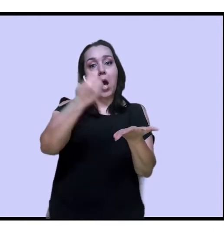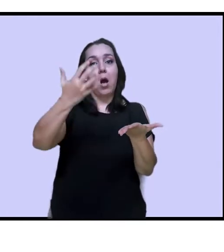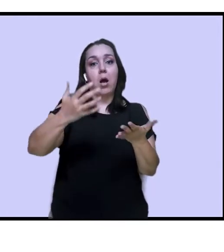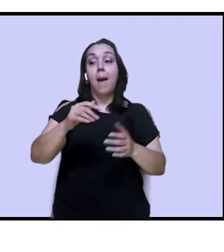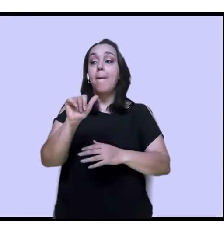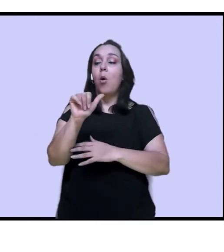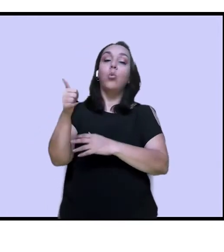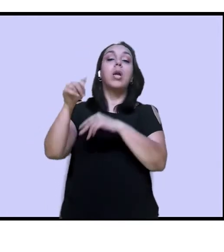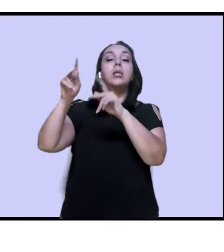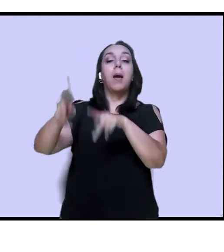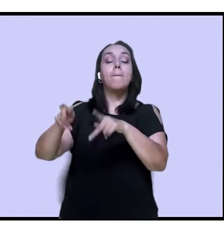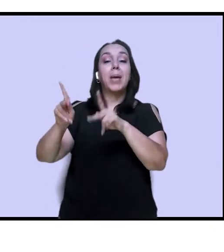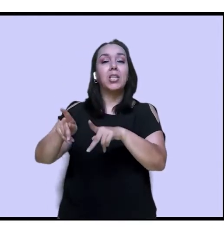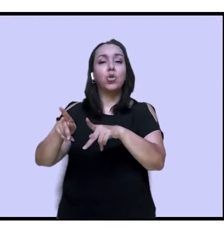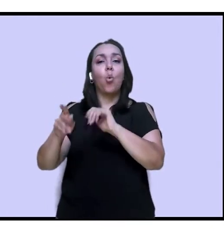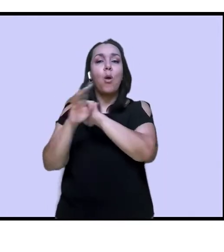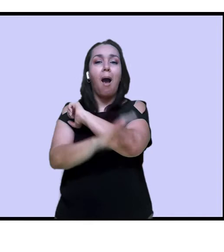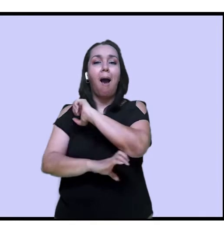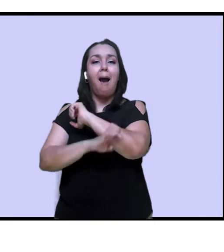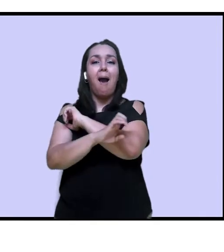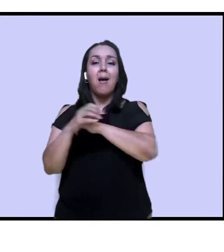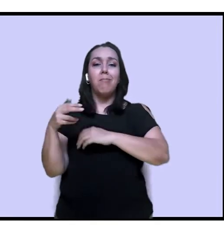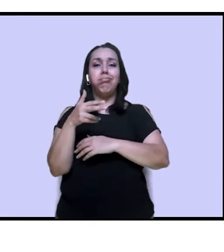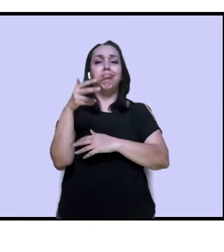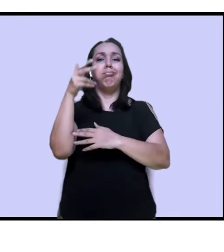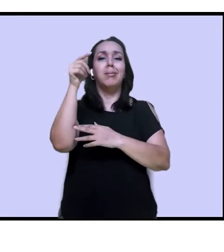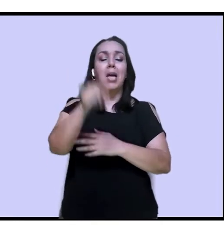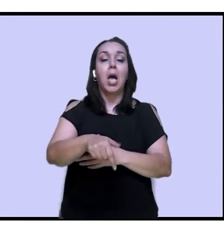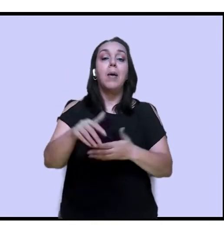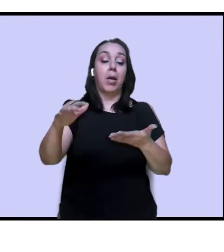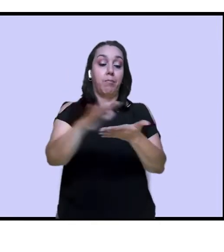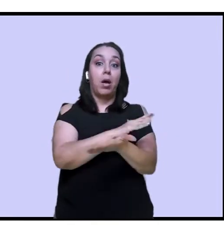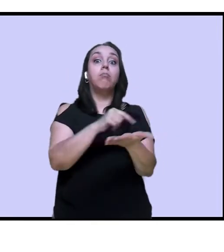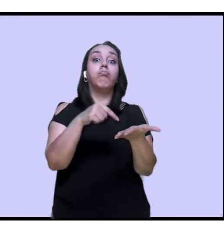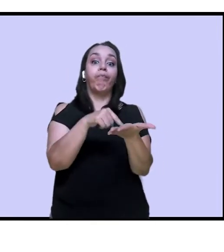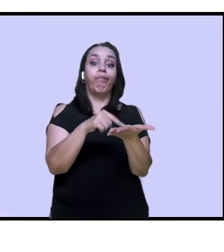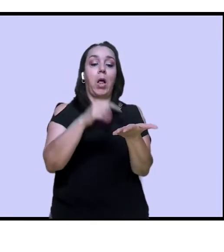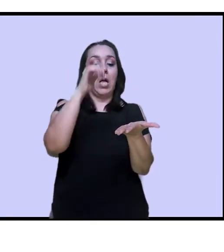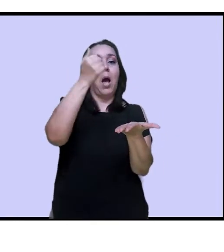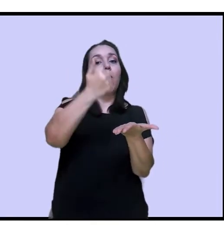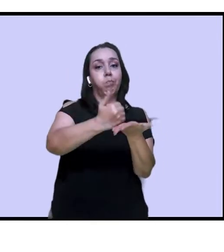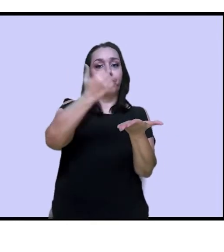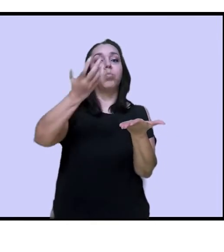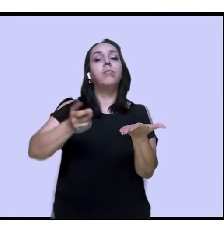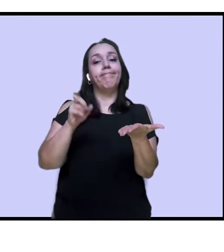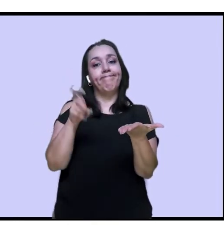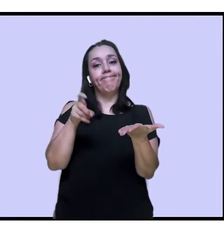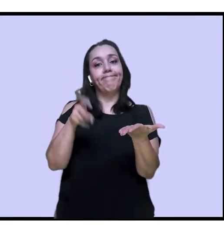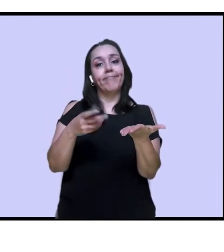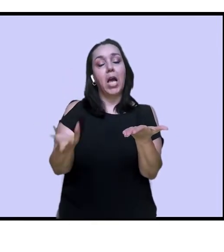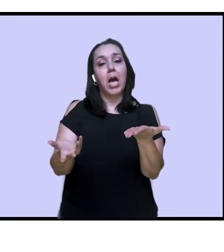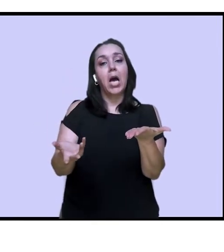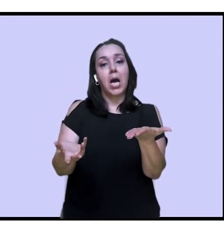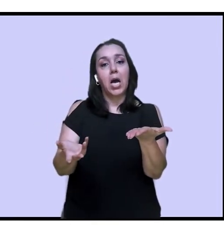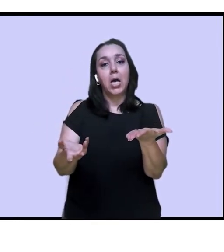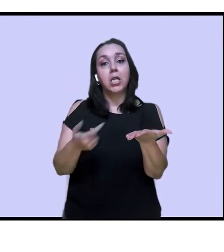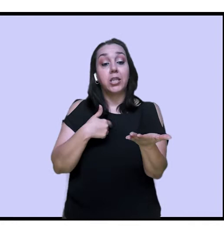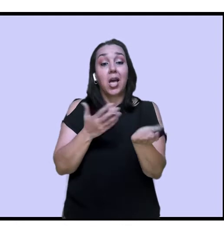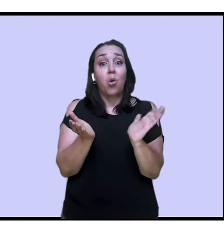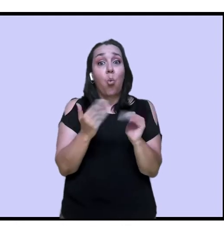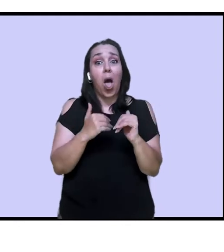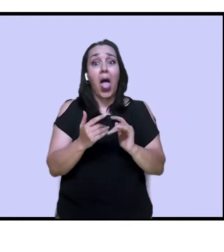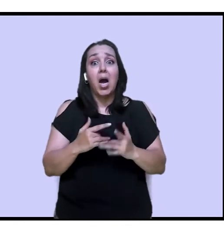Para las personas migrantes, pues obviamente originales y apostilladas. Y en el caso de no